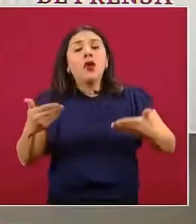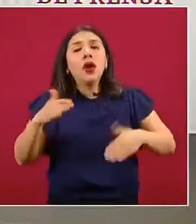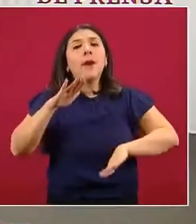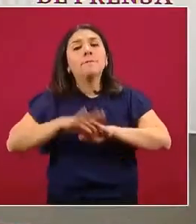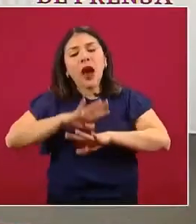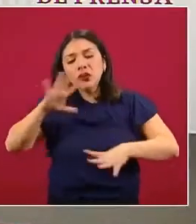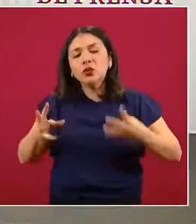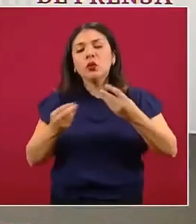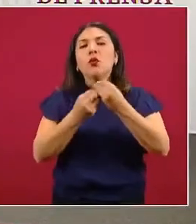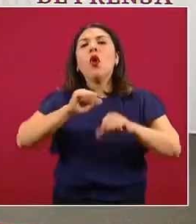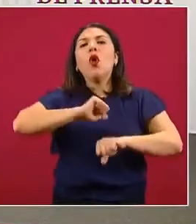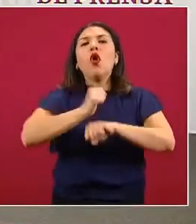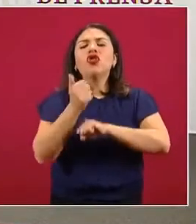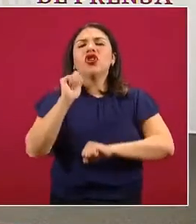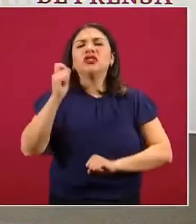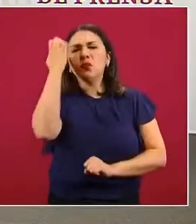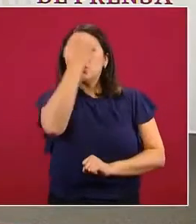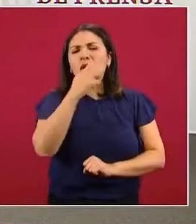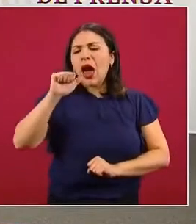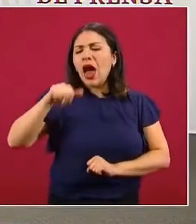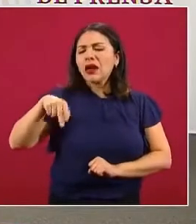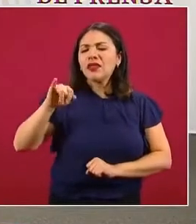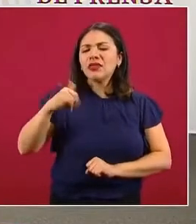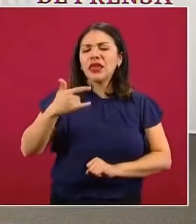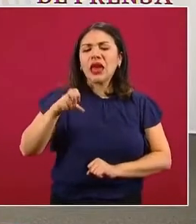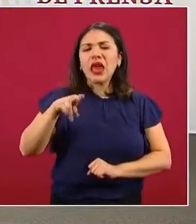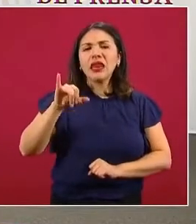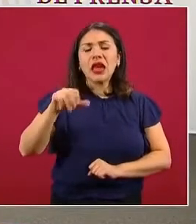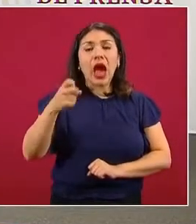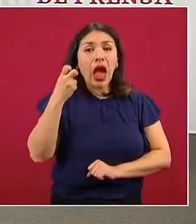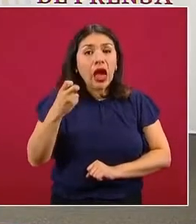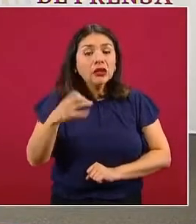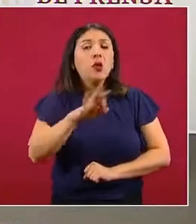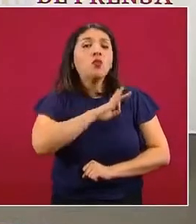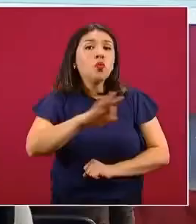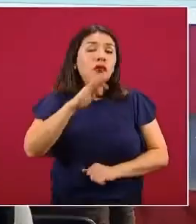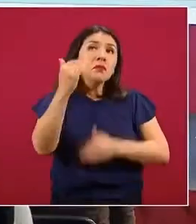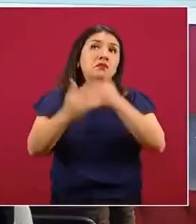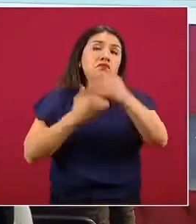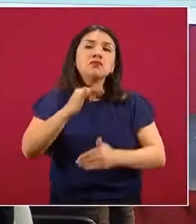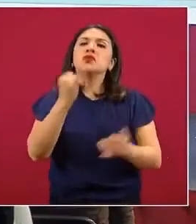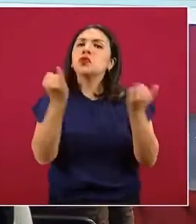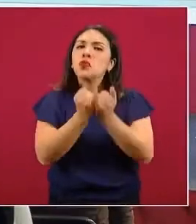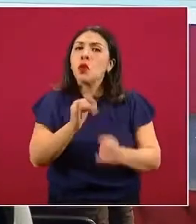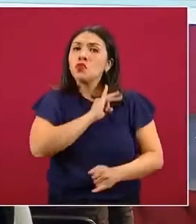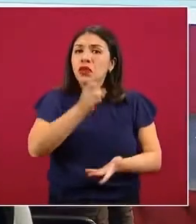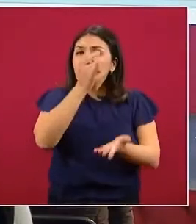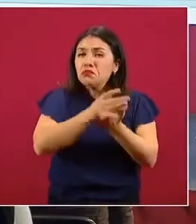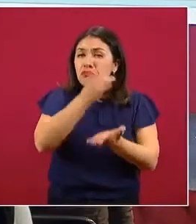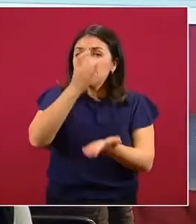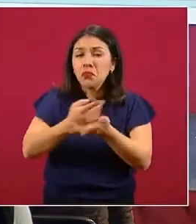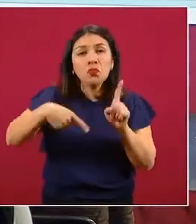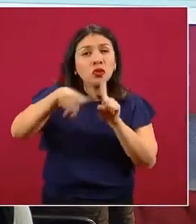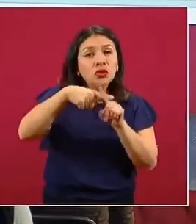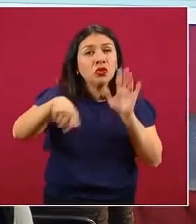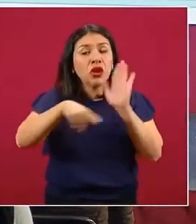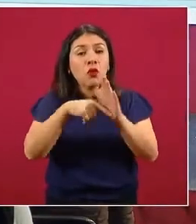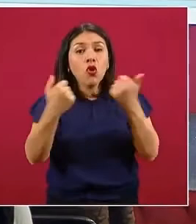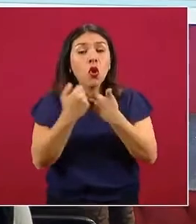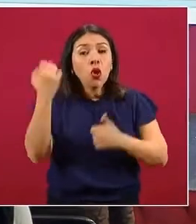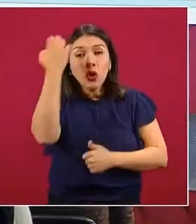suma la prueba antigénica, que en su momento va a permitir también confirmar casos, pero que a través de su